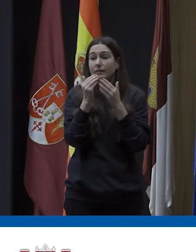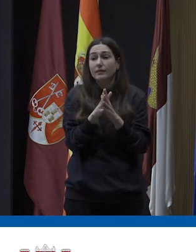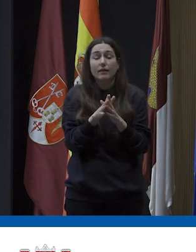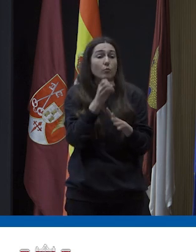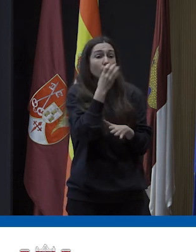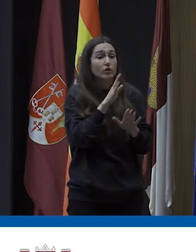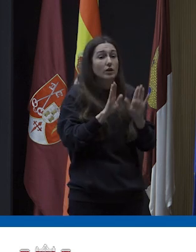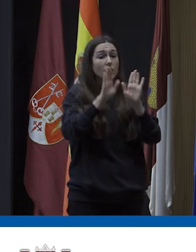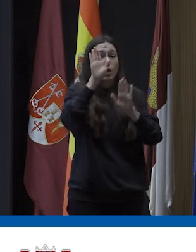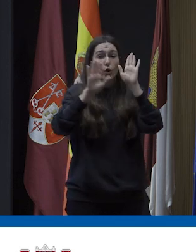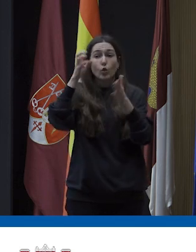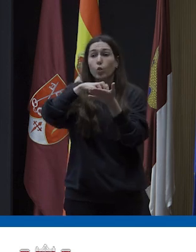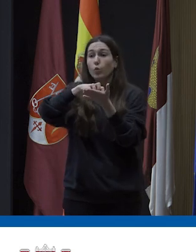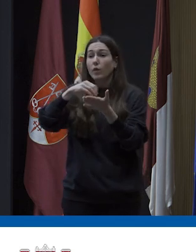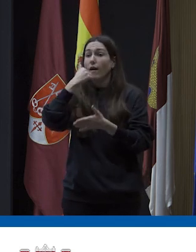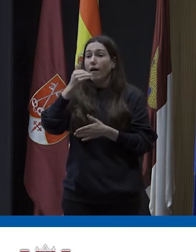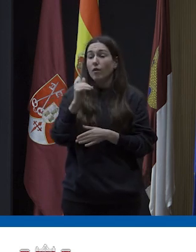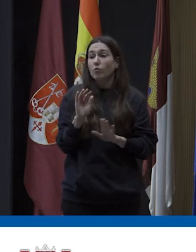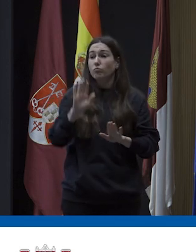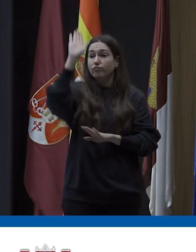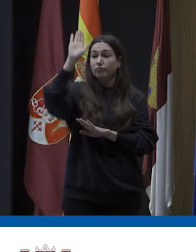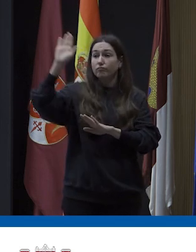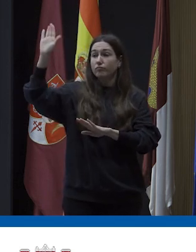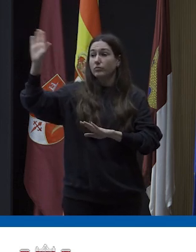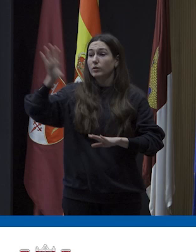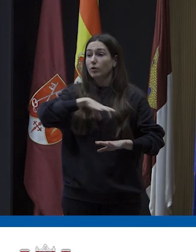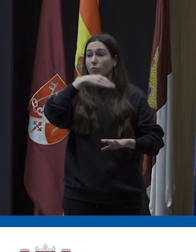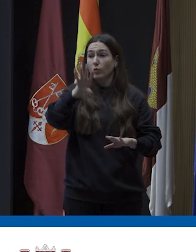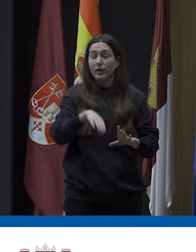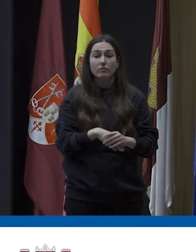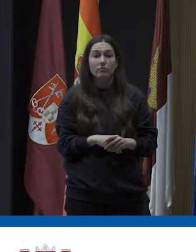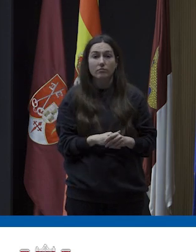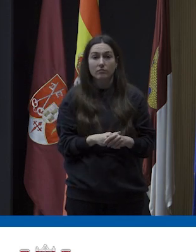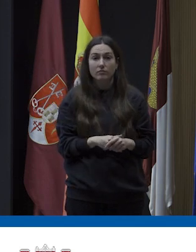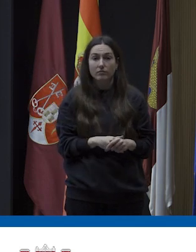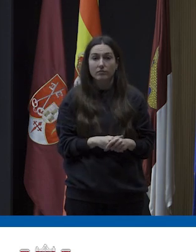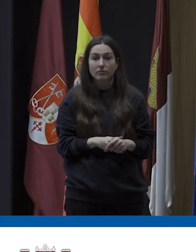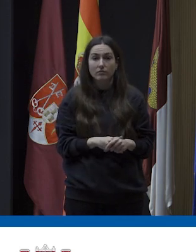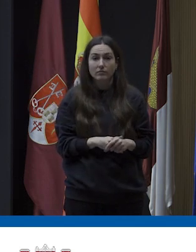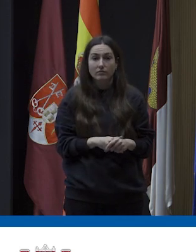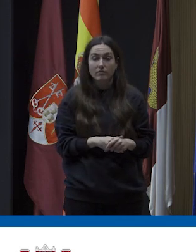gracias. Bueno, si tienen alguna duda, pueden levantar la mano.